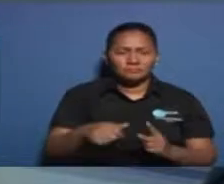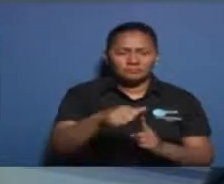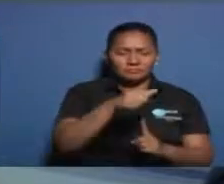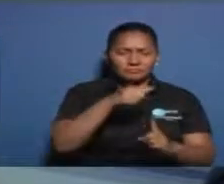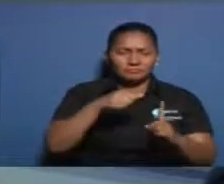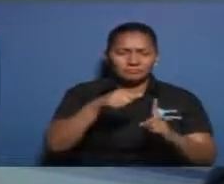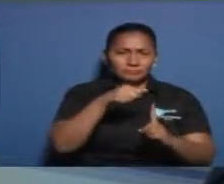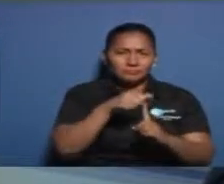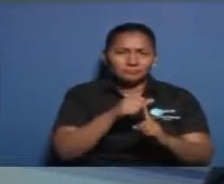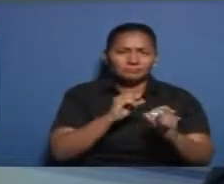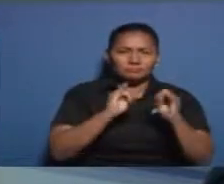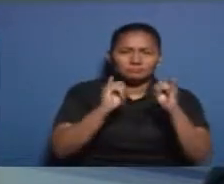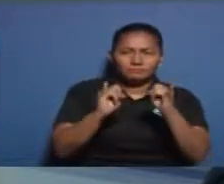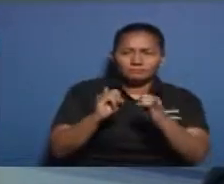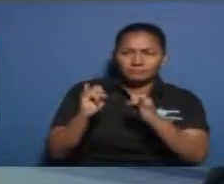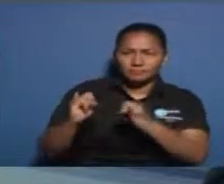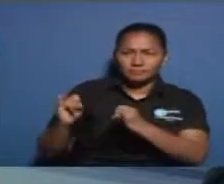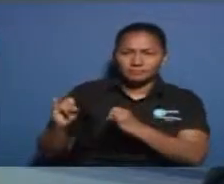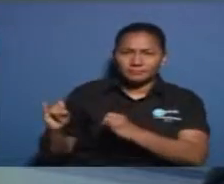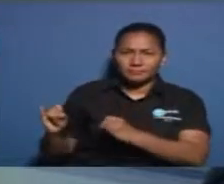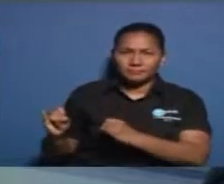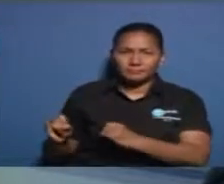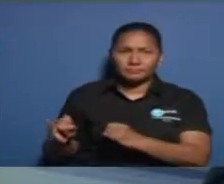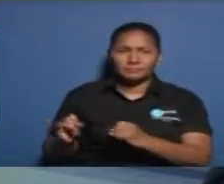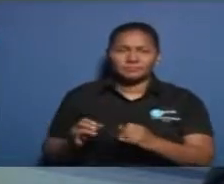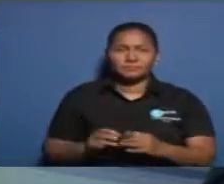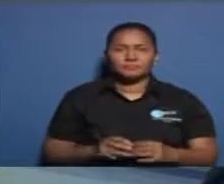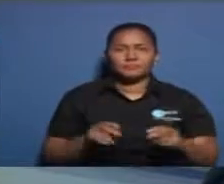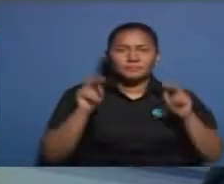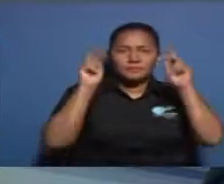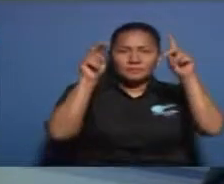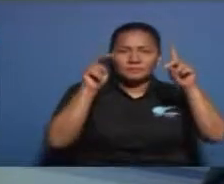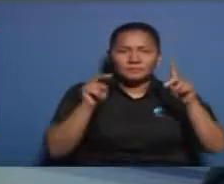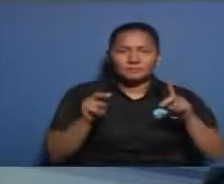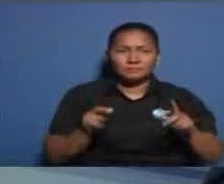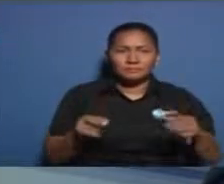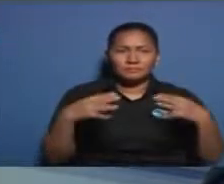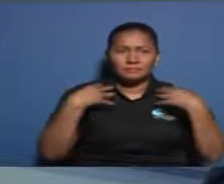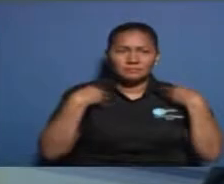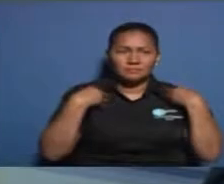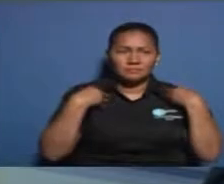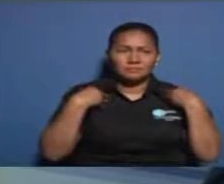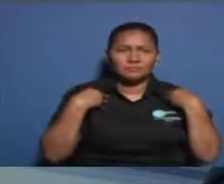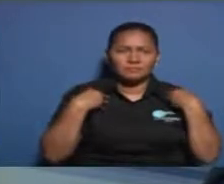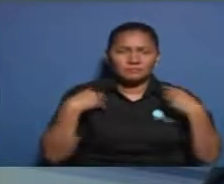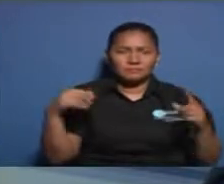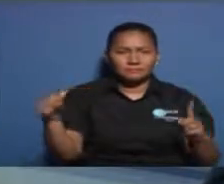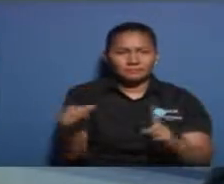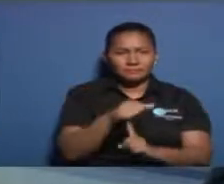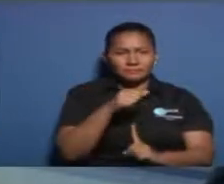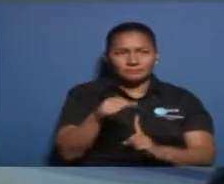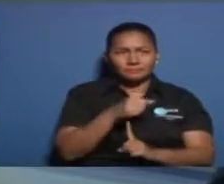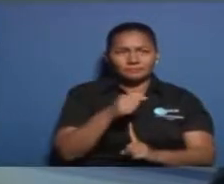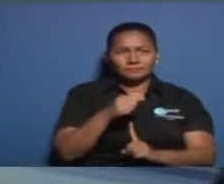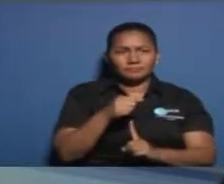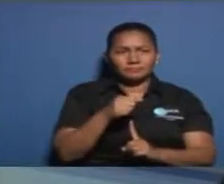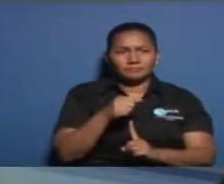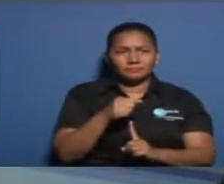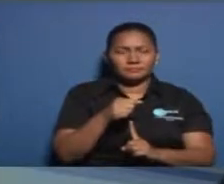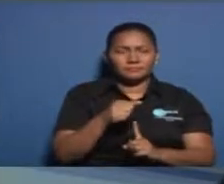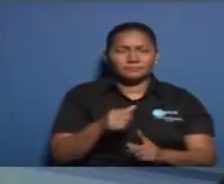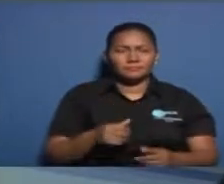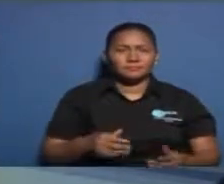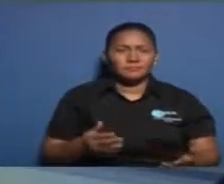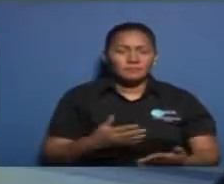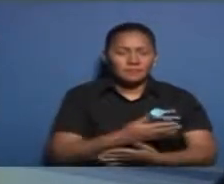la violencia institucional hay violencia institucional en el sistema de salud se atenta contra las mujeres incluso cuando llega una